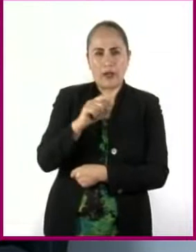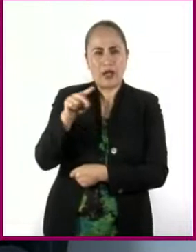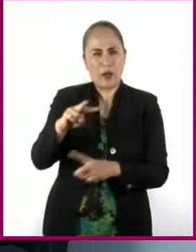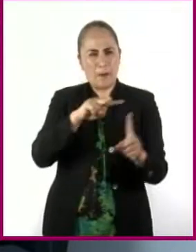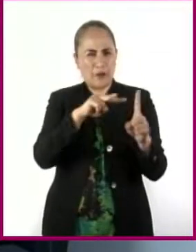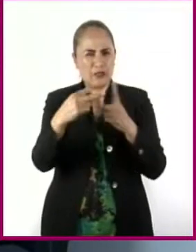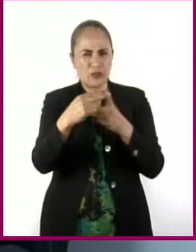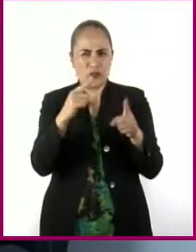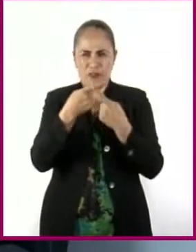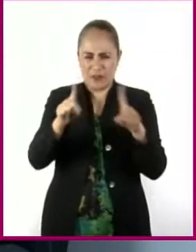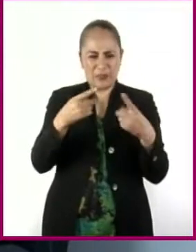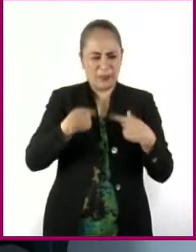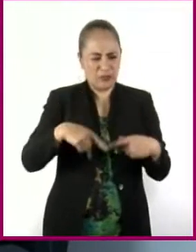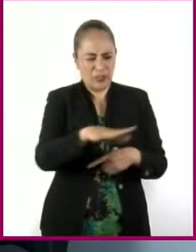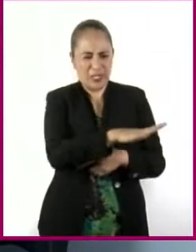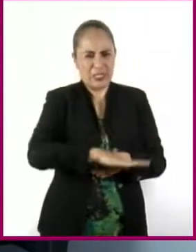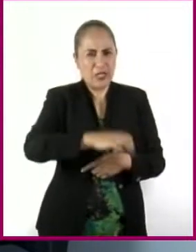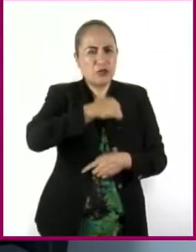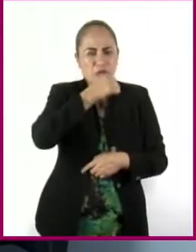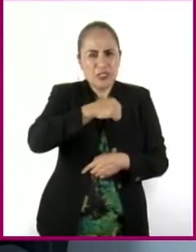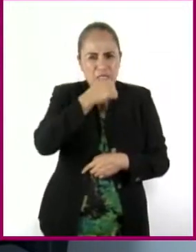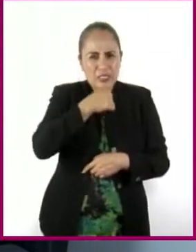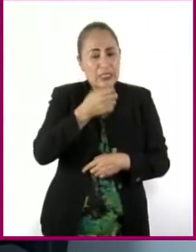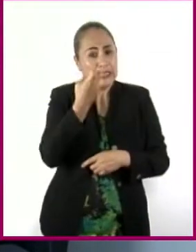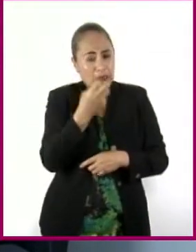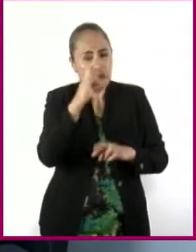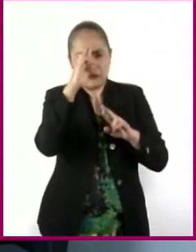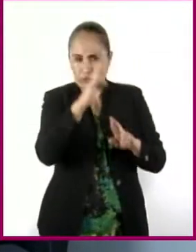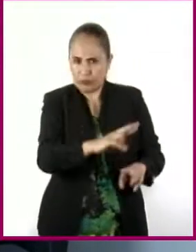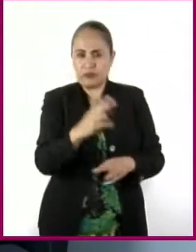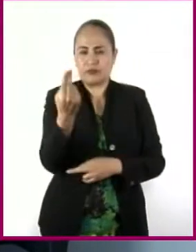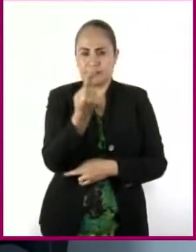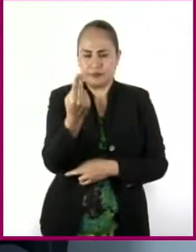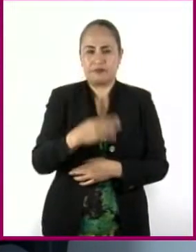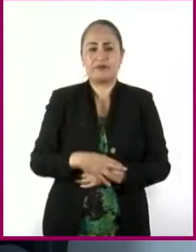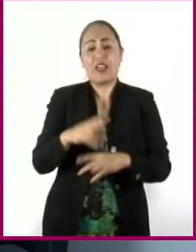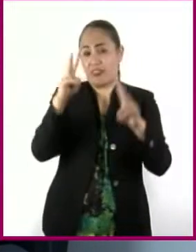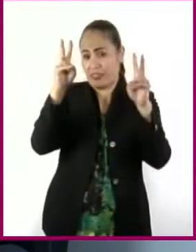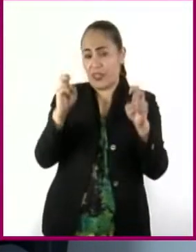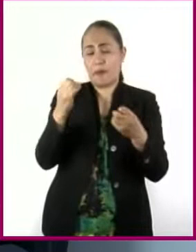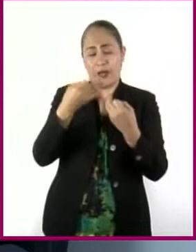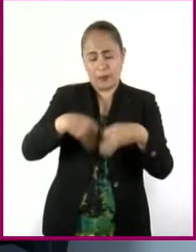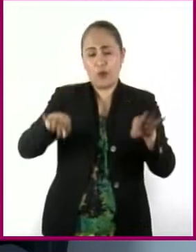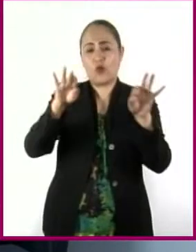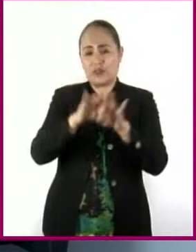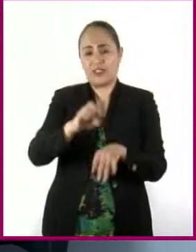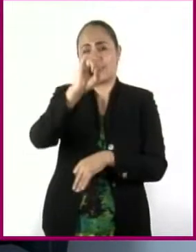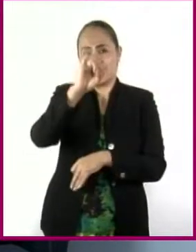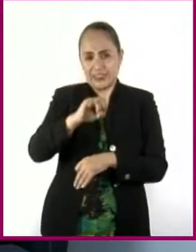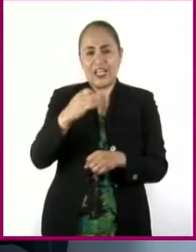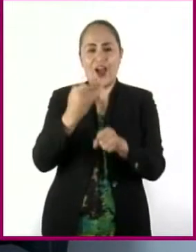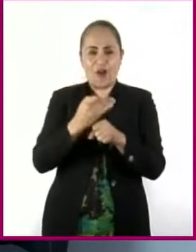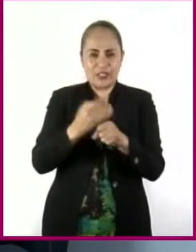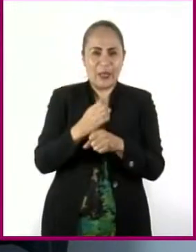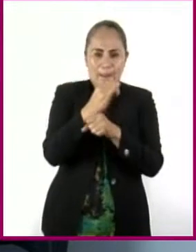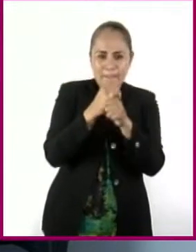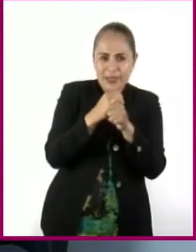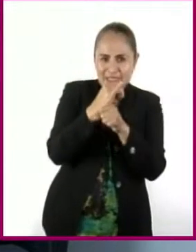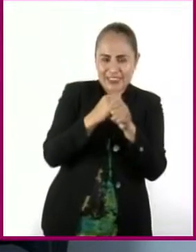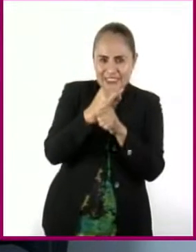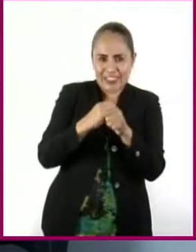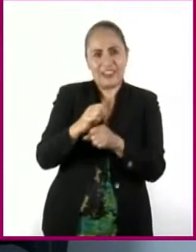las personas mayores y darles el lugar que les corresponde. Además, me parece un tema muy importante. Hay que hacer un reportaje para informar